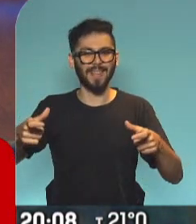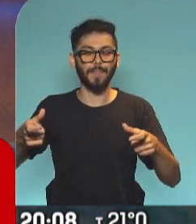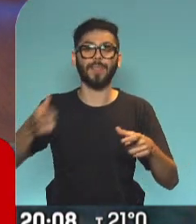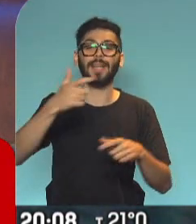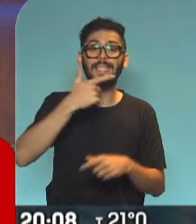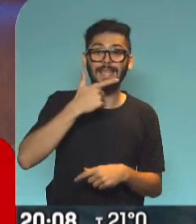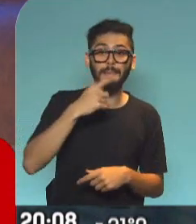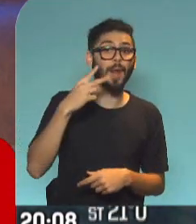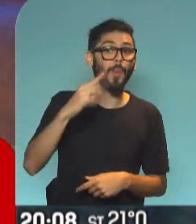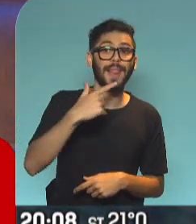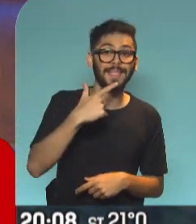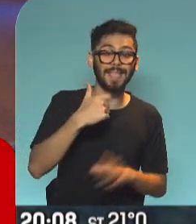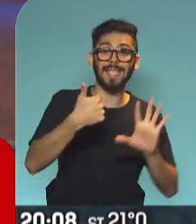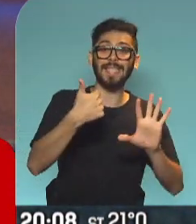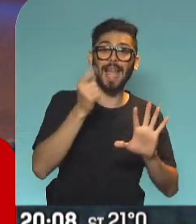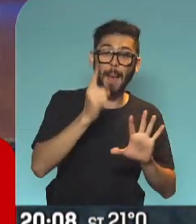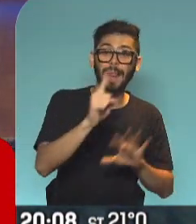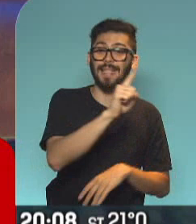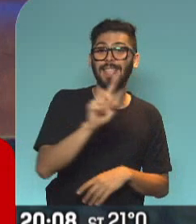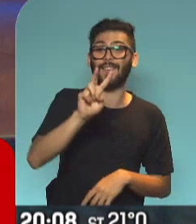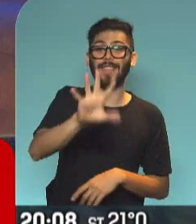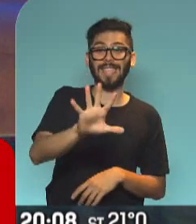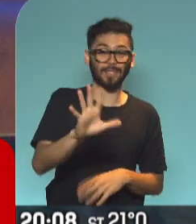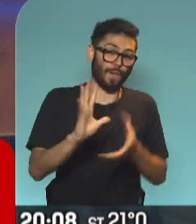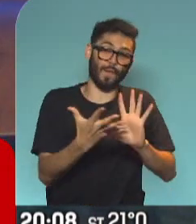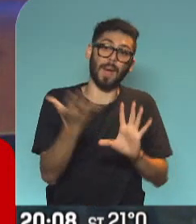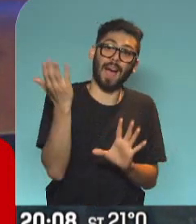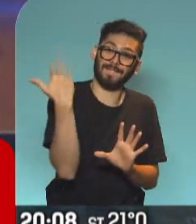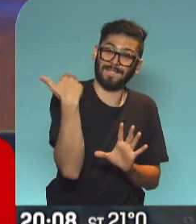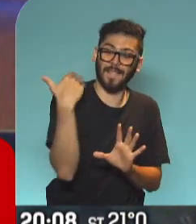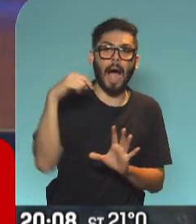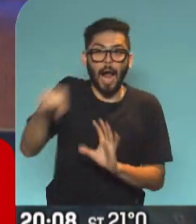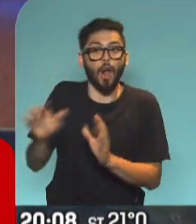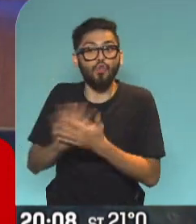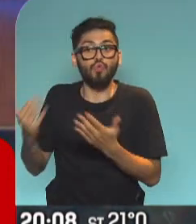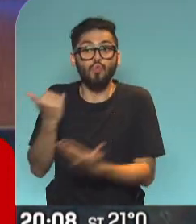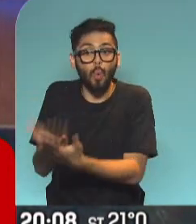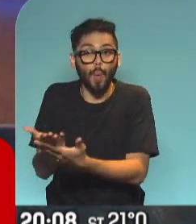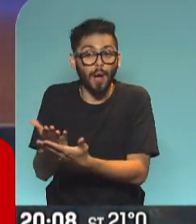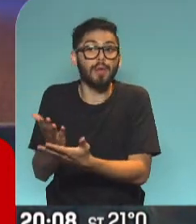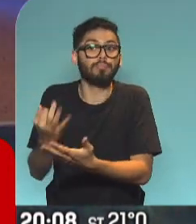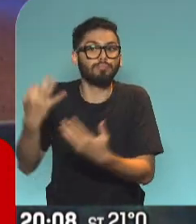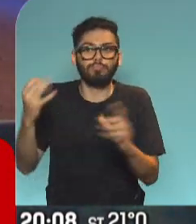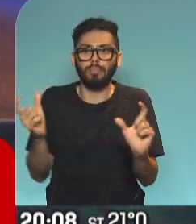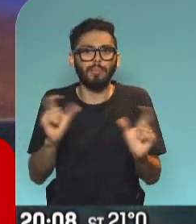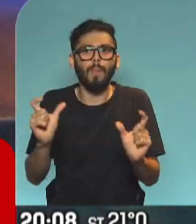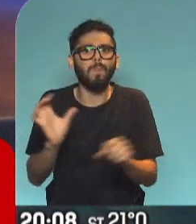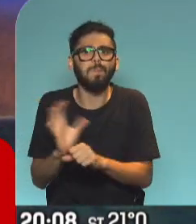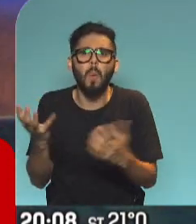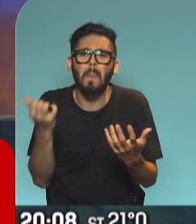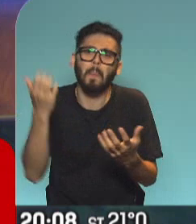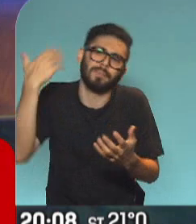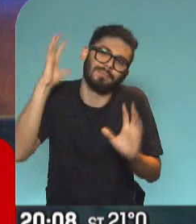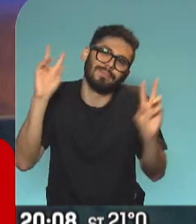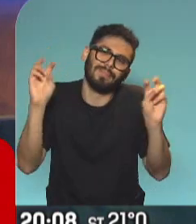septiembre de 2017, 6.125 era con la fórmula anterior, con esta que se quiere implementar hubiese sido de